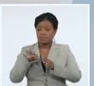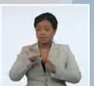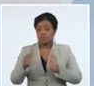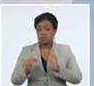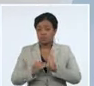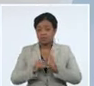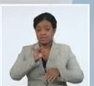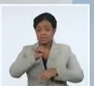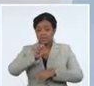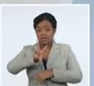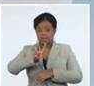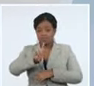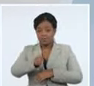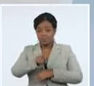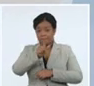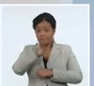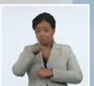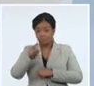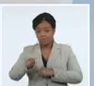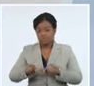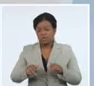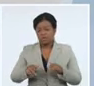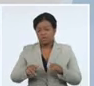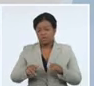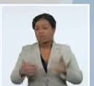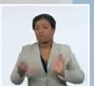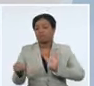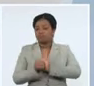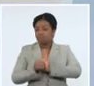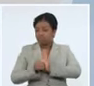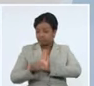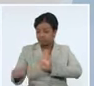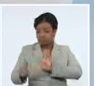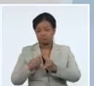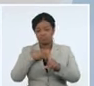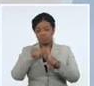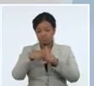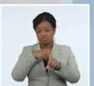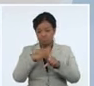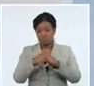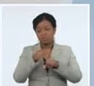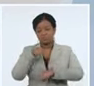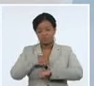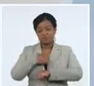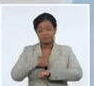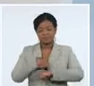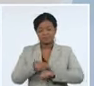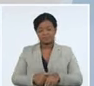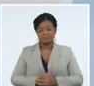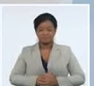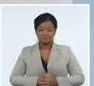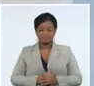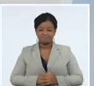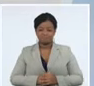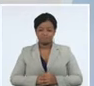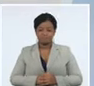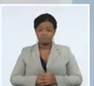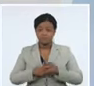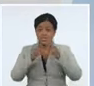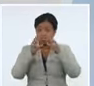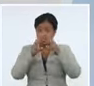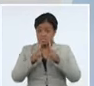5.031 pacientes que están confirmados en estos momentos. No cabe duda que es una cifra